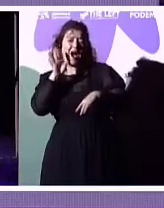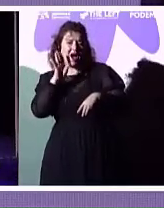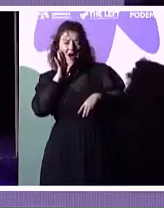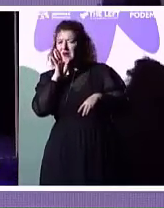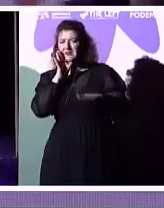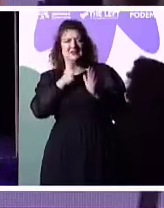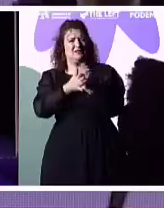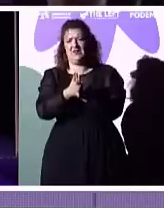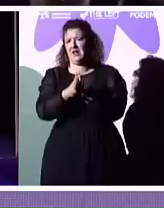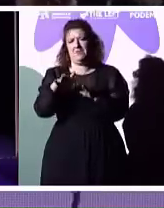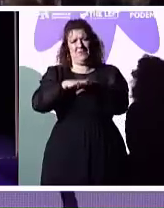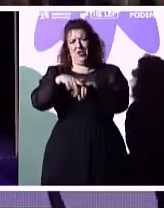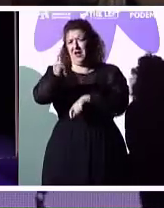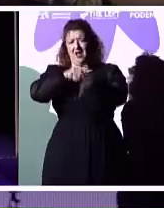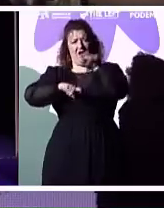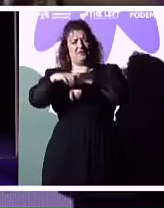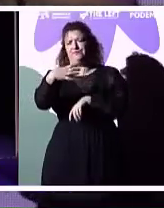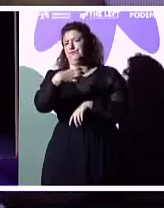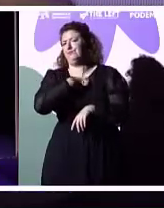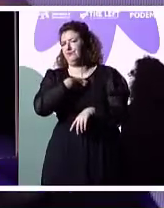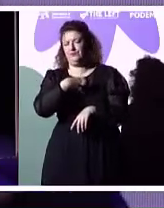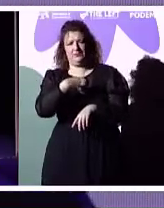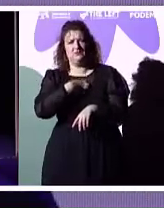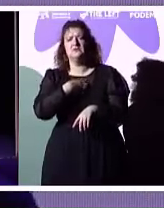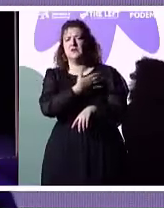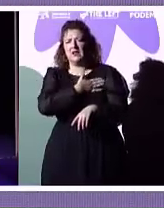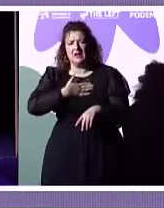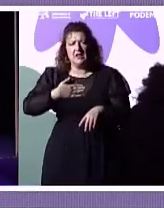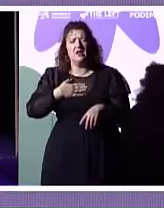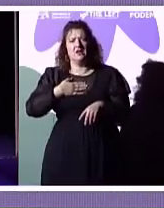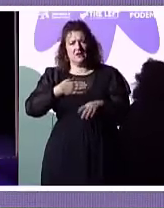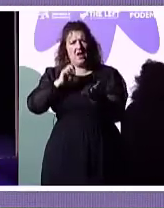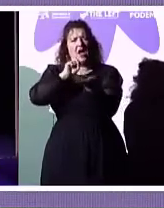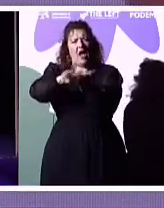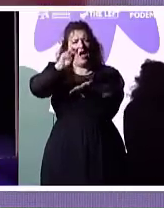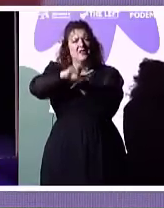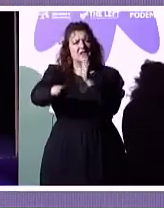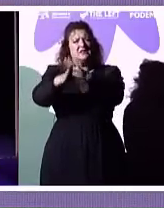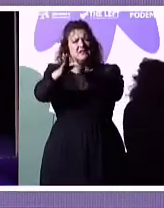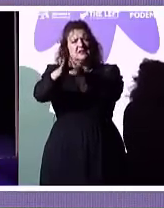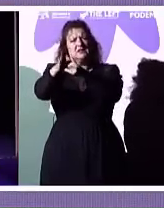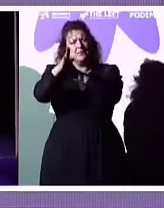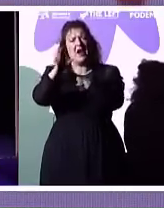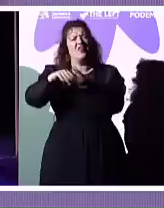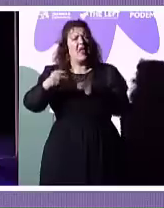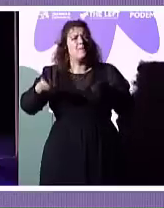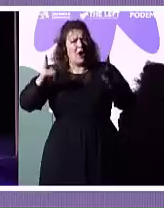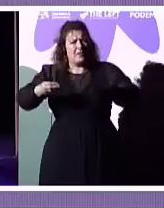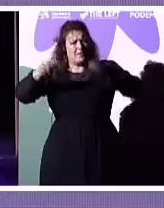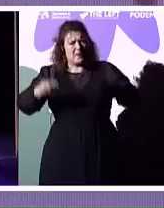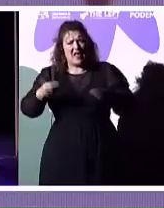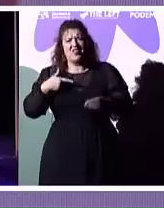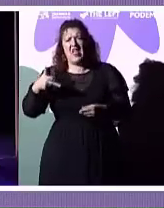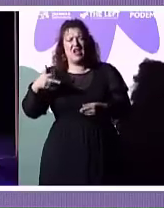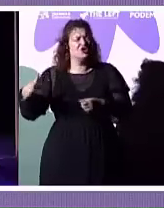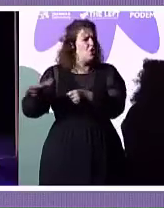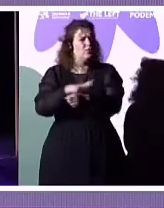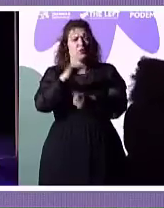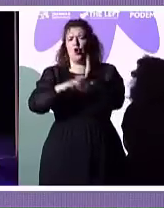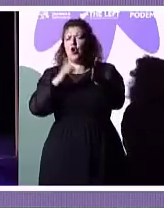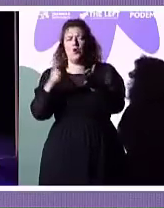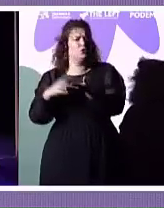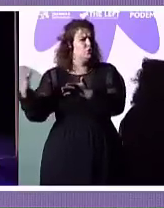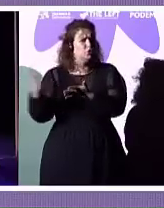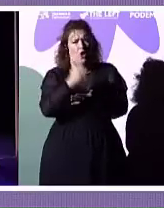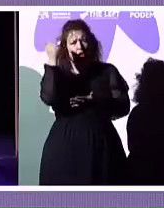volvamos para atrás que solo quieren caminar con más democracia y más derechos para todas y para todos